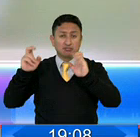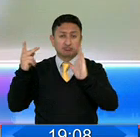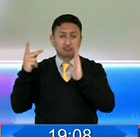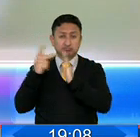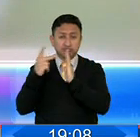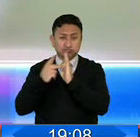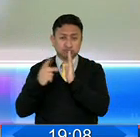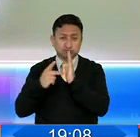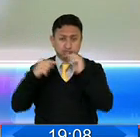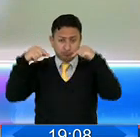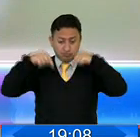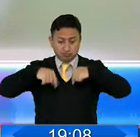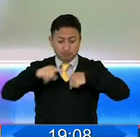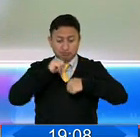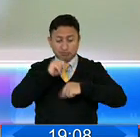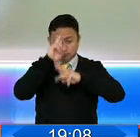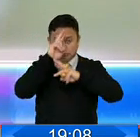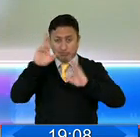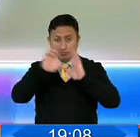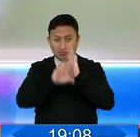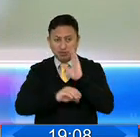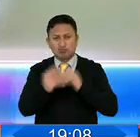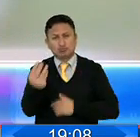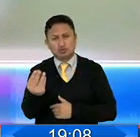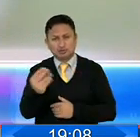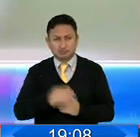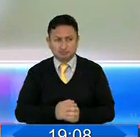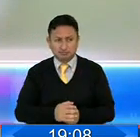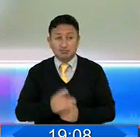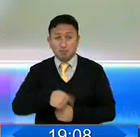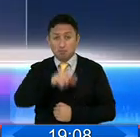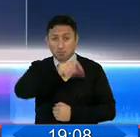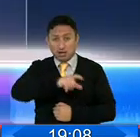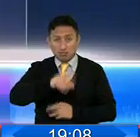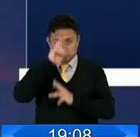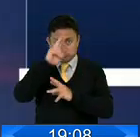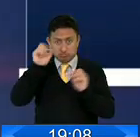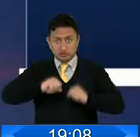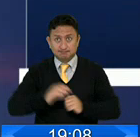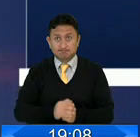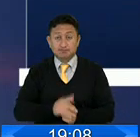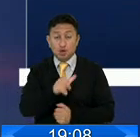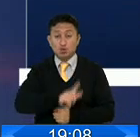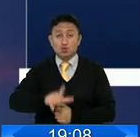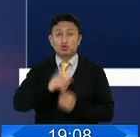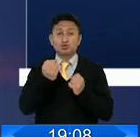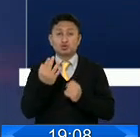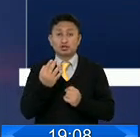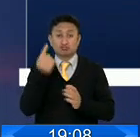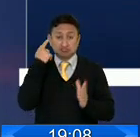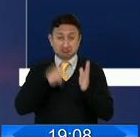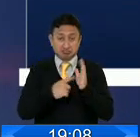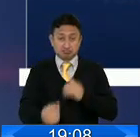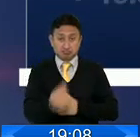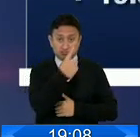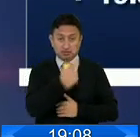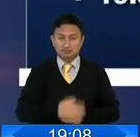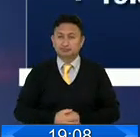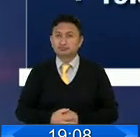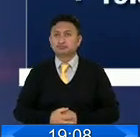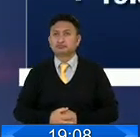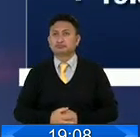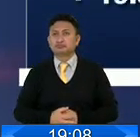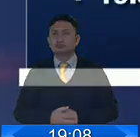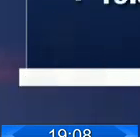que hemos tenido de incumplimiento ciudadano son mínimos, la mayoría ha respondido. Hasta la mañana de lunes, el tercer día de feriado, el EQ